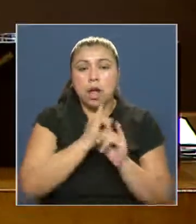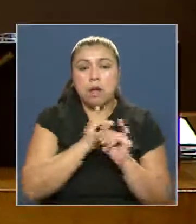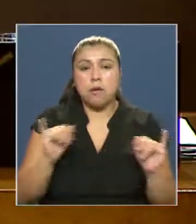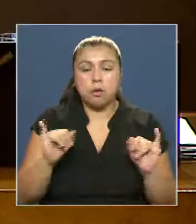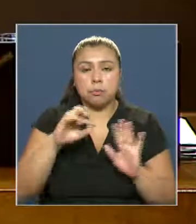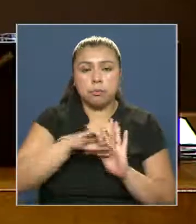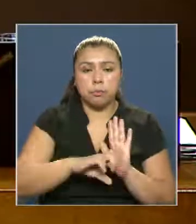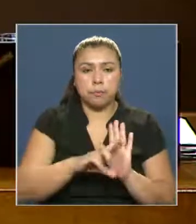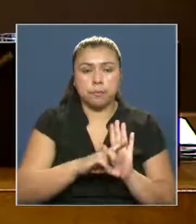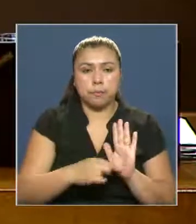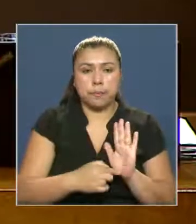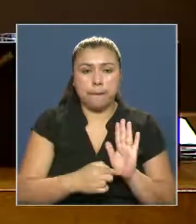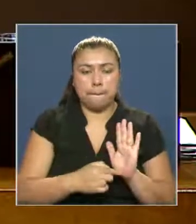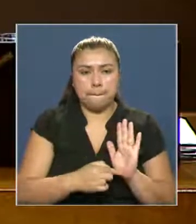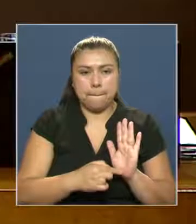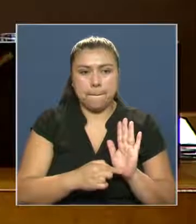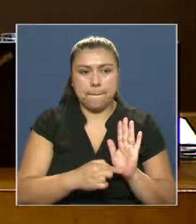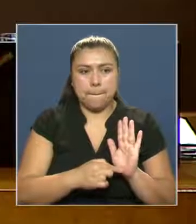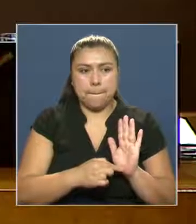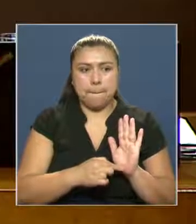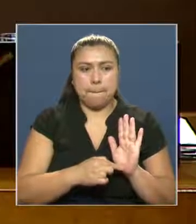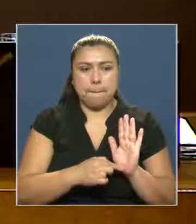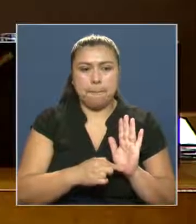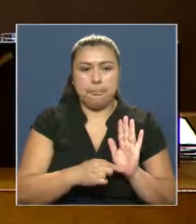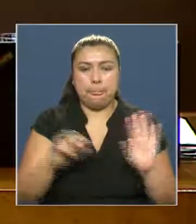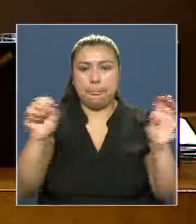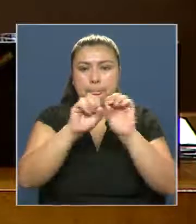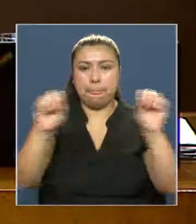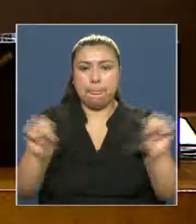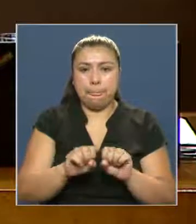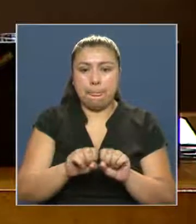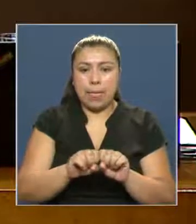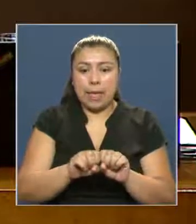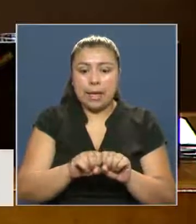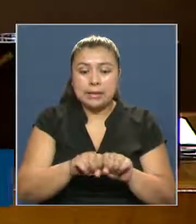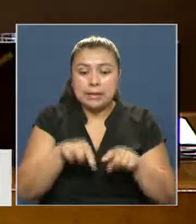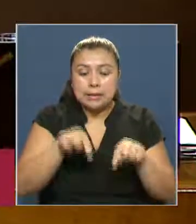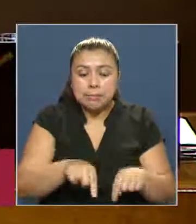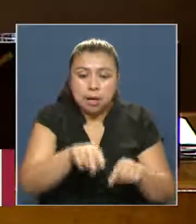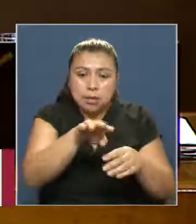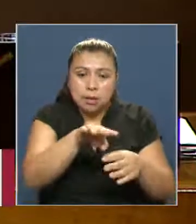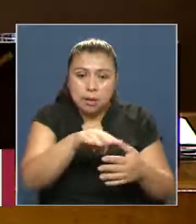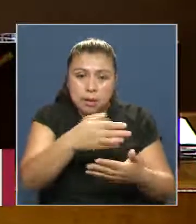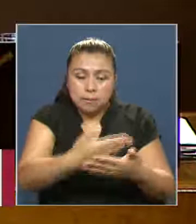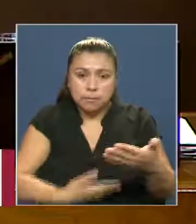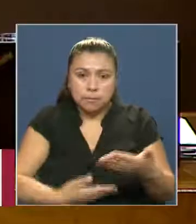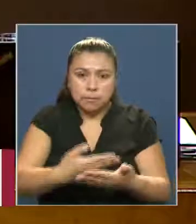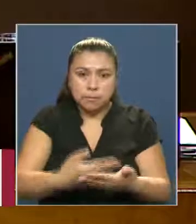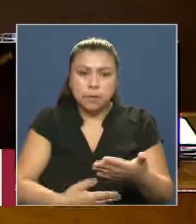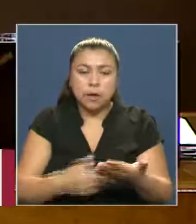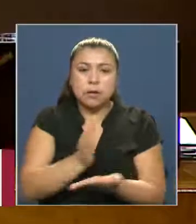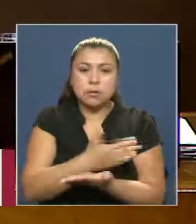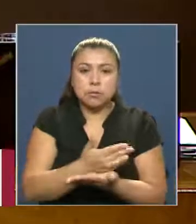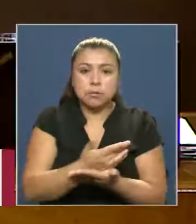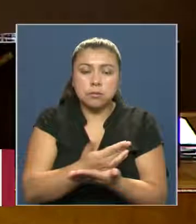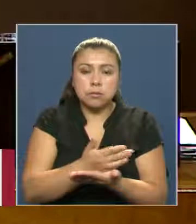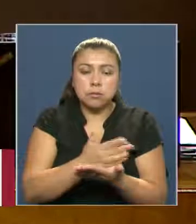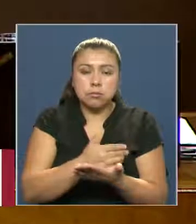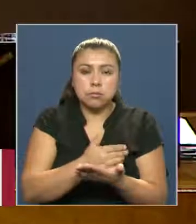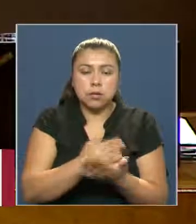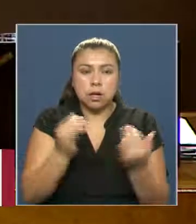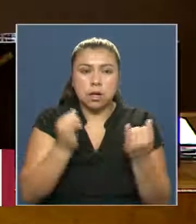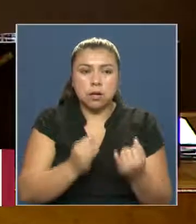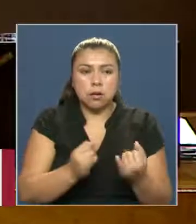que el proyecto respecto al sistema telemático de votación que ha salido de Constitución se está preparando el informe, por tanto